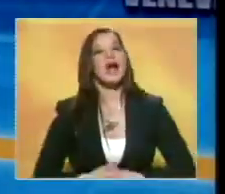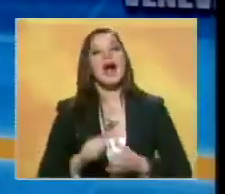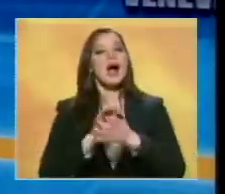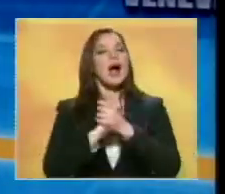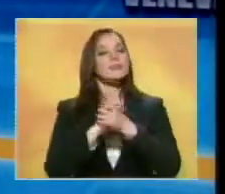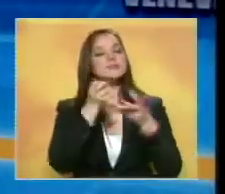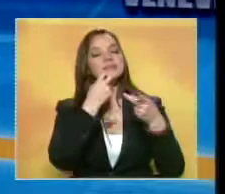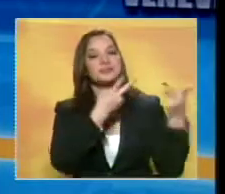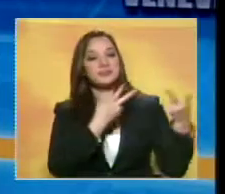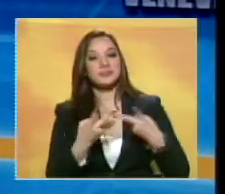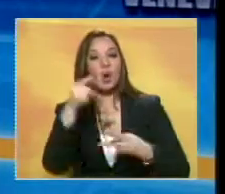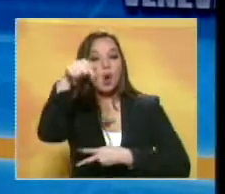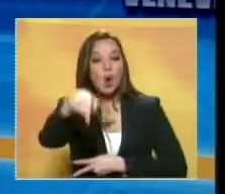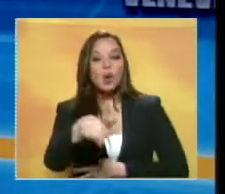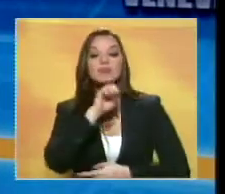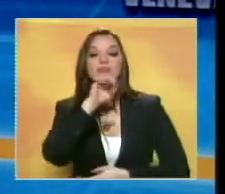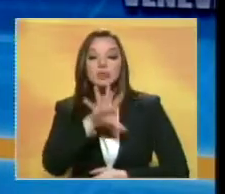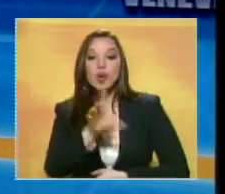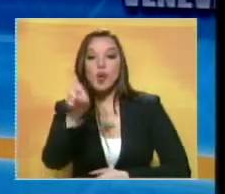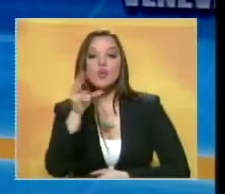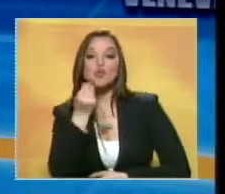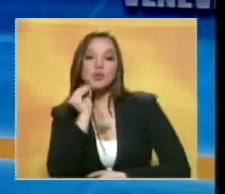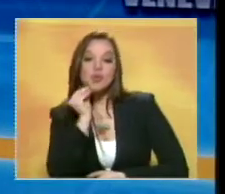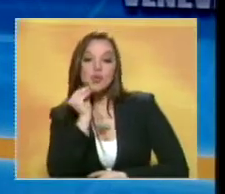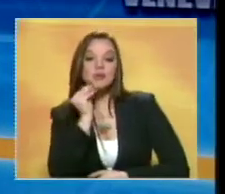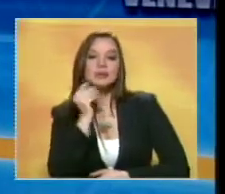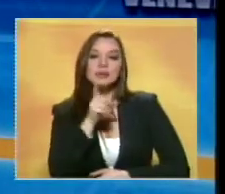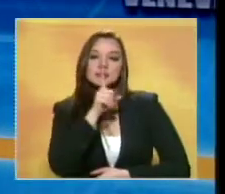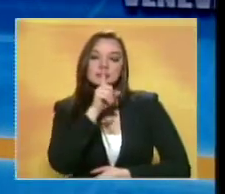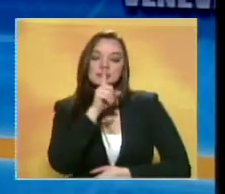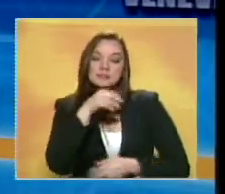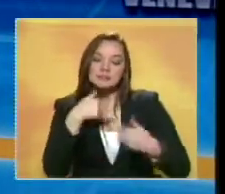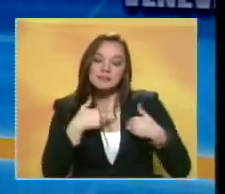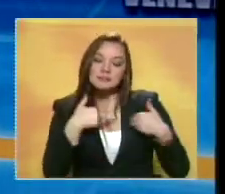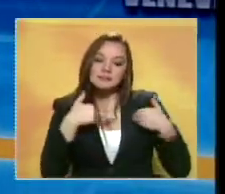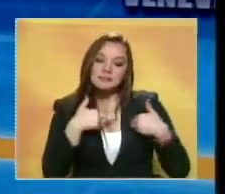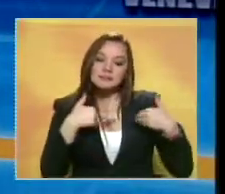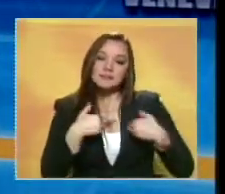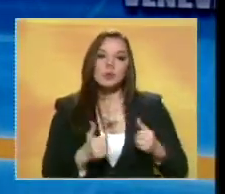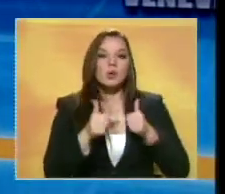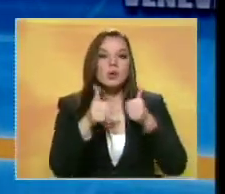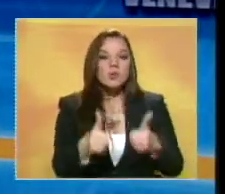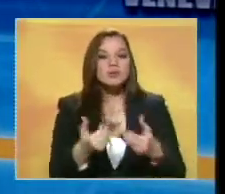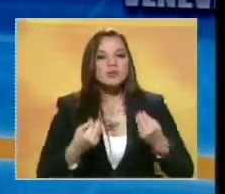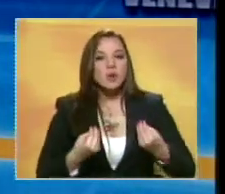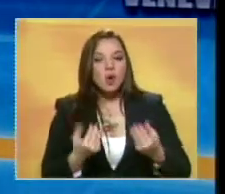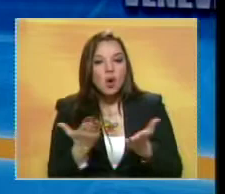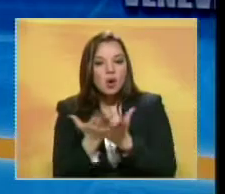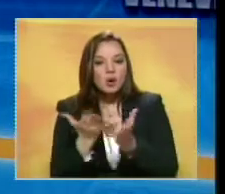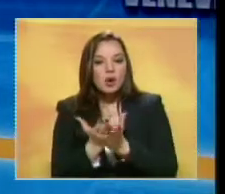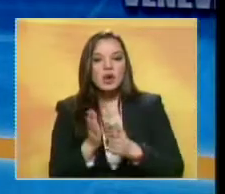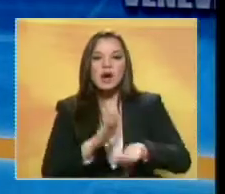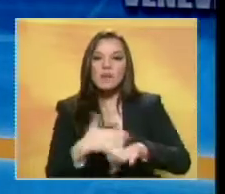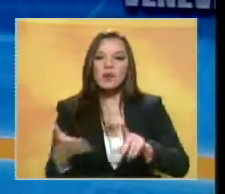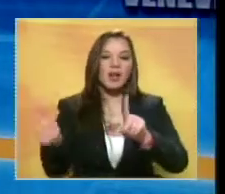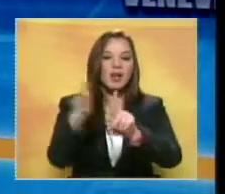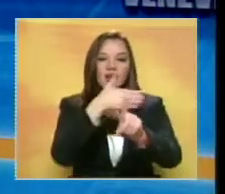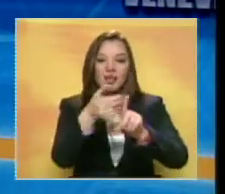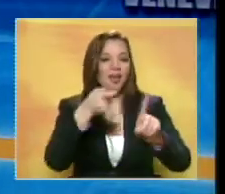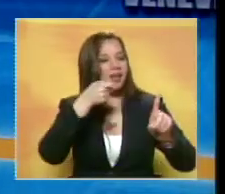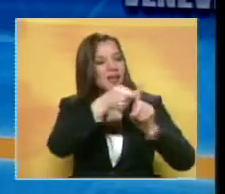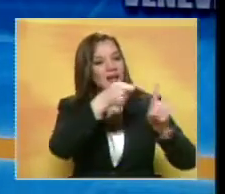Amigos, bienvenidos. Hoy les traigo la historia de un joven que sufre en silencio desde el inicio de su vida escolar las consecuencias de ser víctima de la